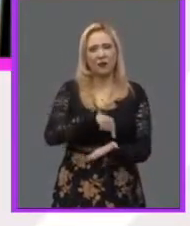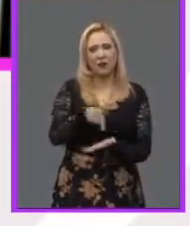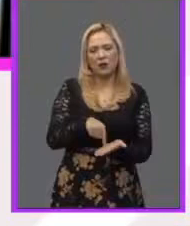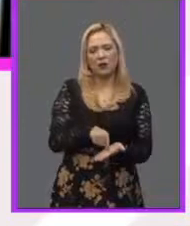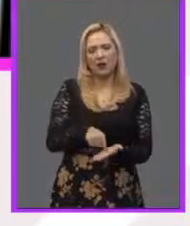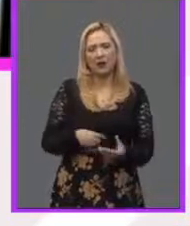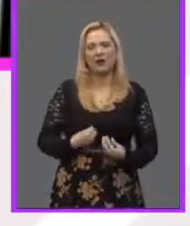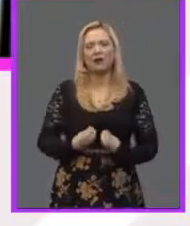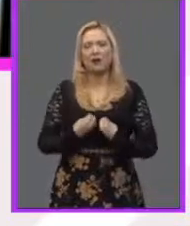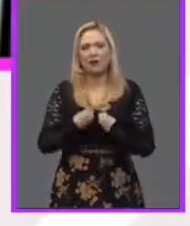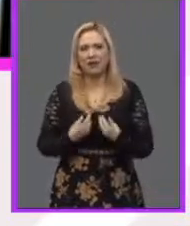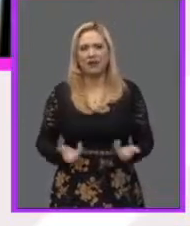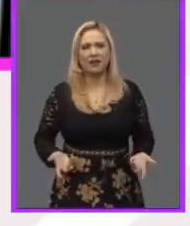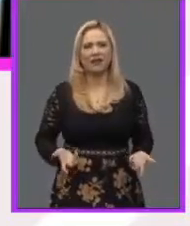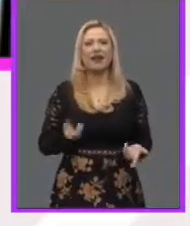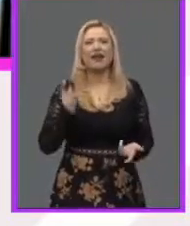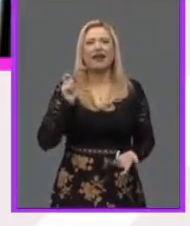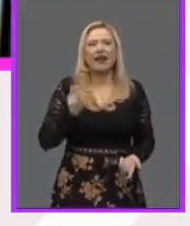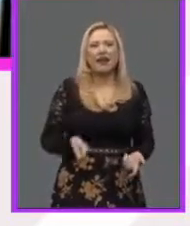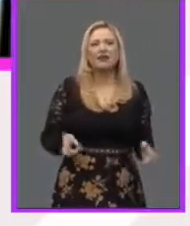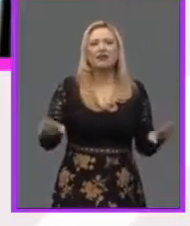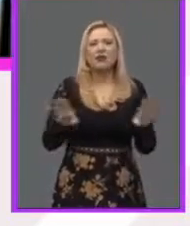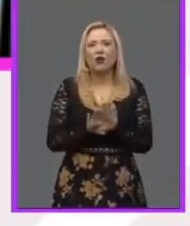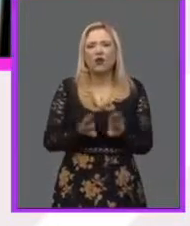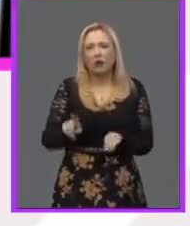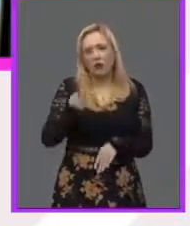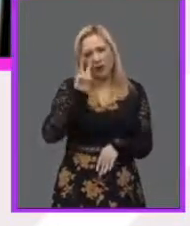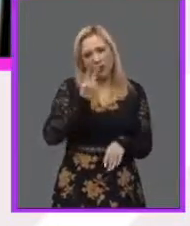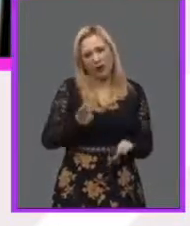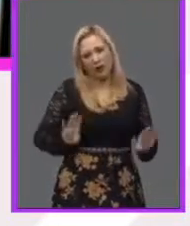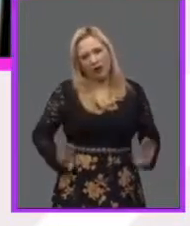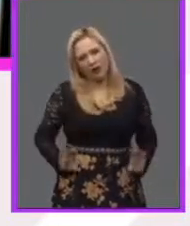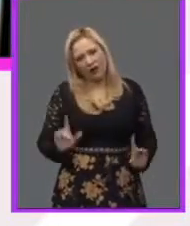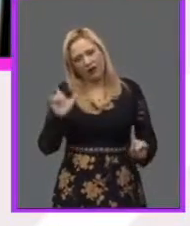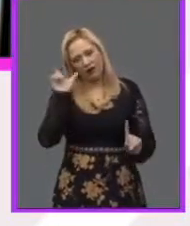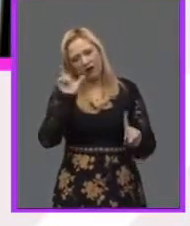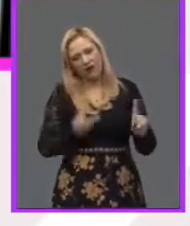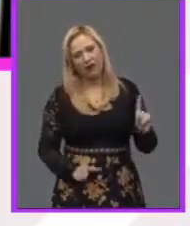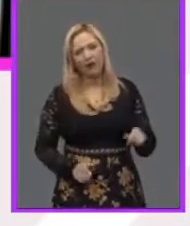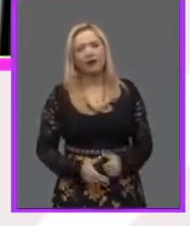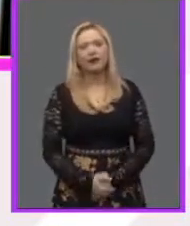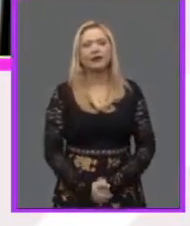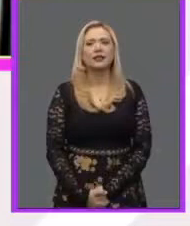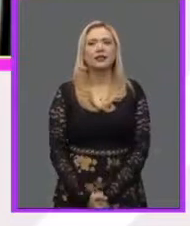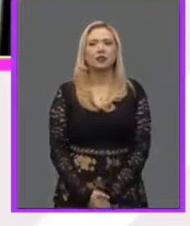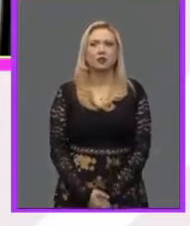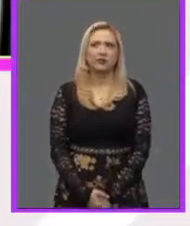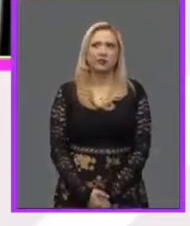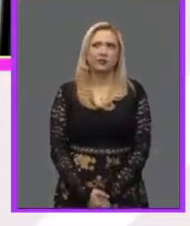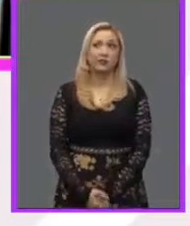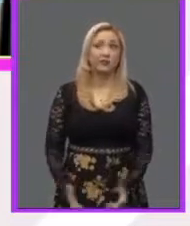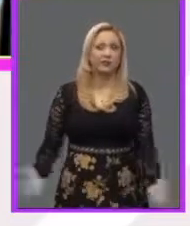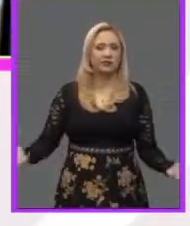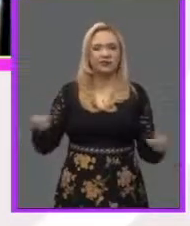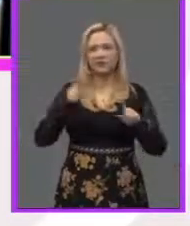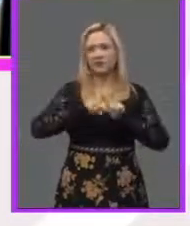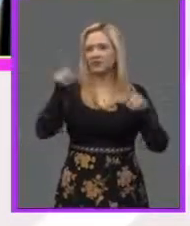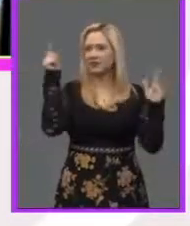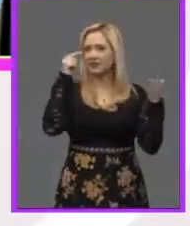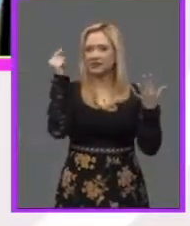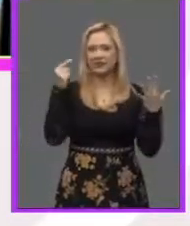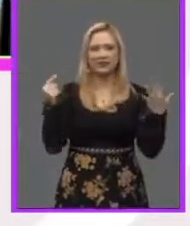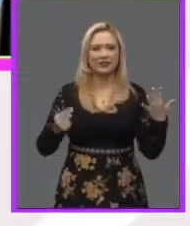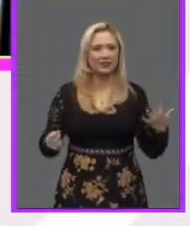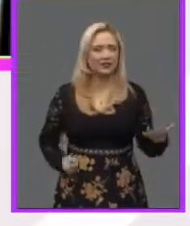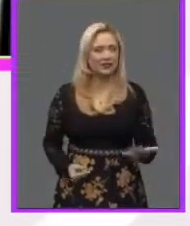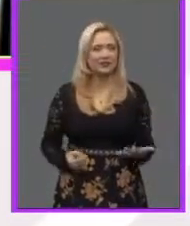de los espacios, digamos, que se habitan? En fin, ¿cómo identificas tú estas prácticas? Bueno, a ver, hay varios